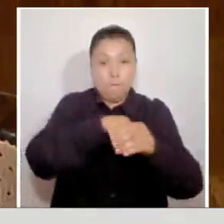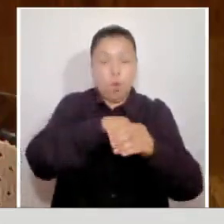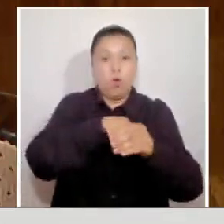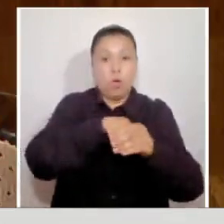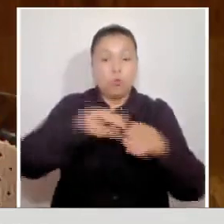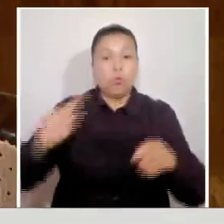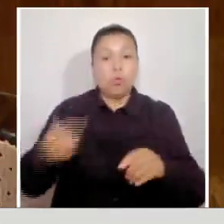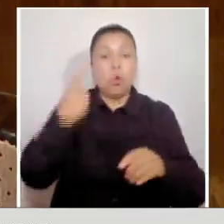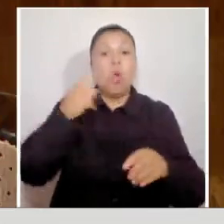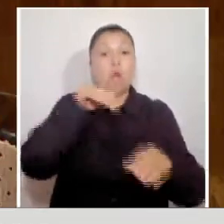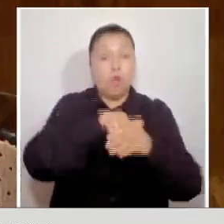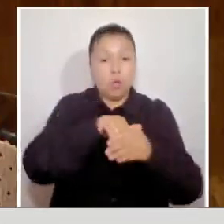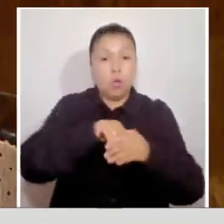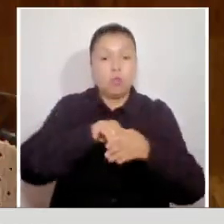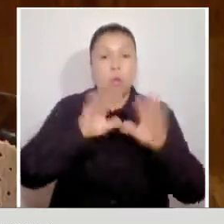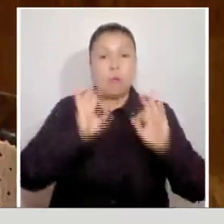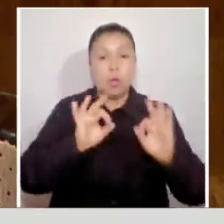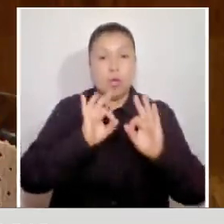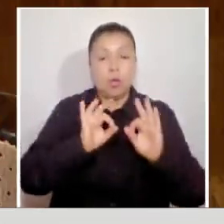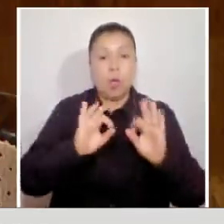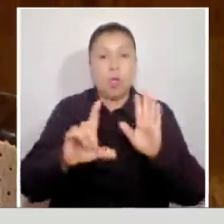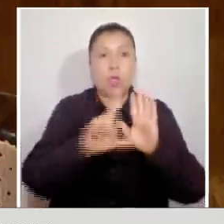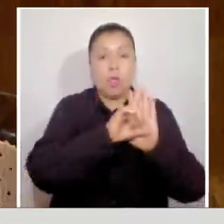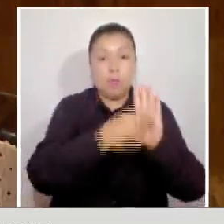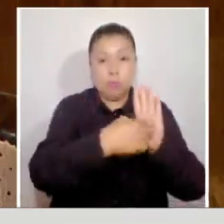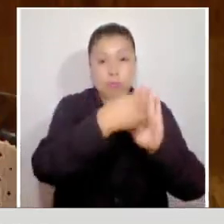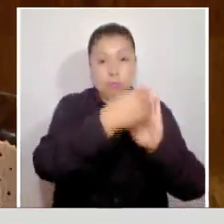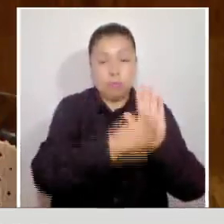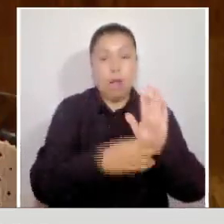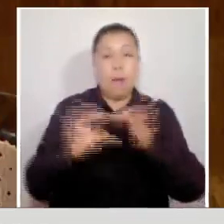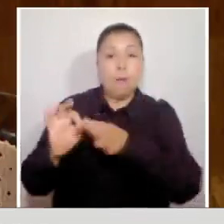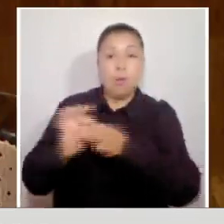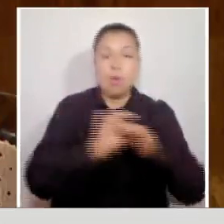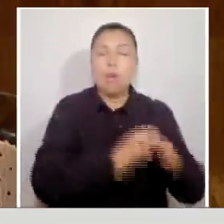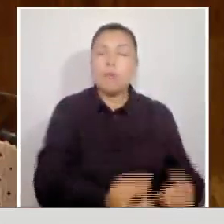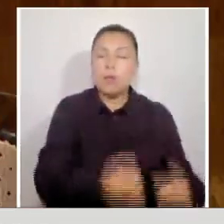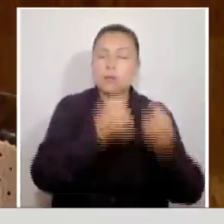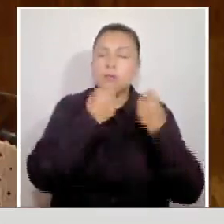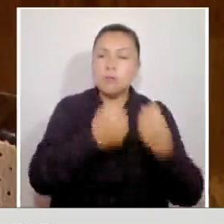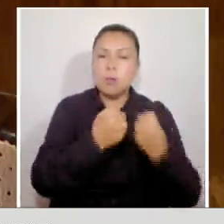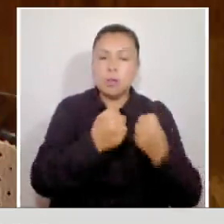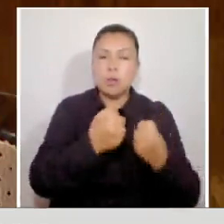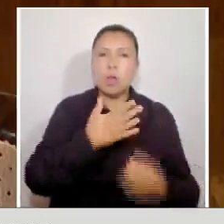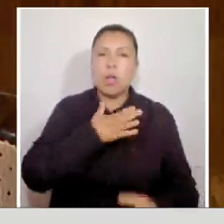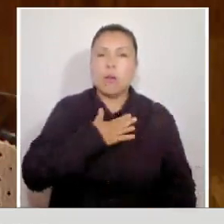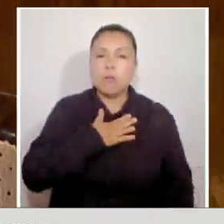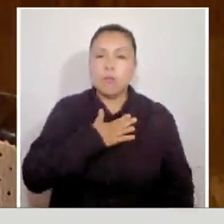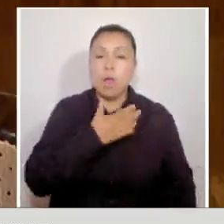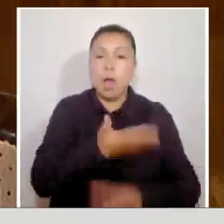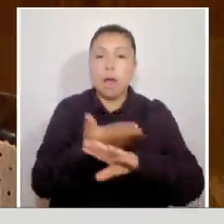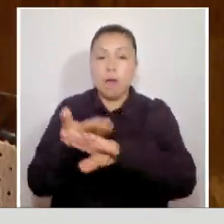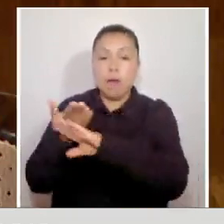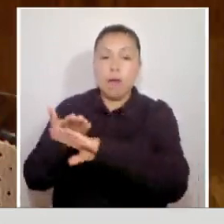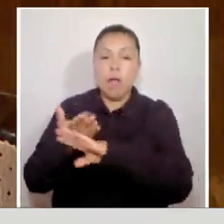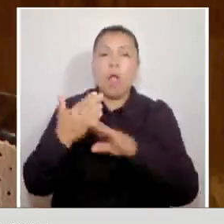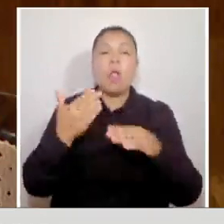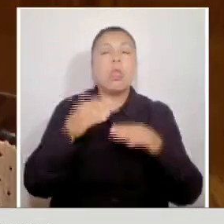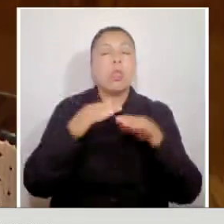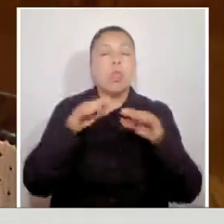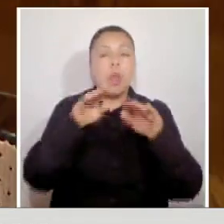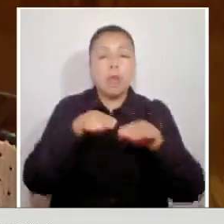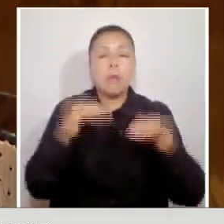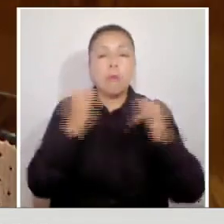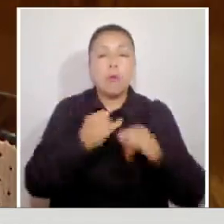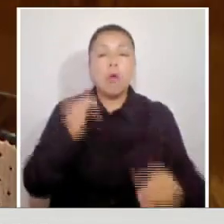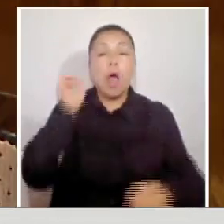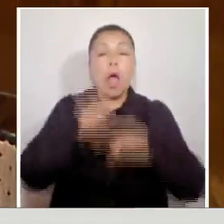la particular de esta iniciativa y es la razón más poderosa que me lleva a solicitar de igual modo la aprobación